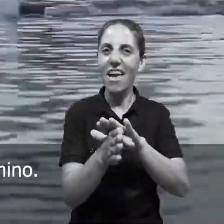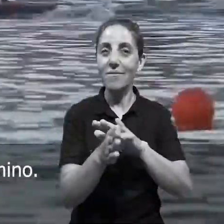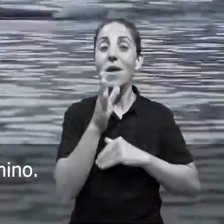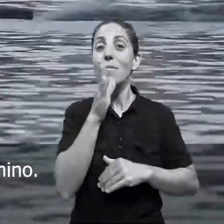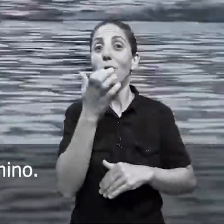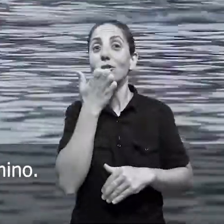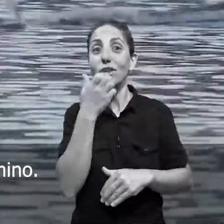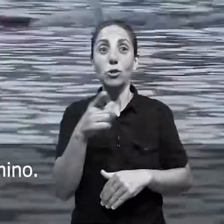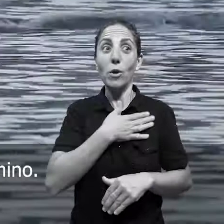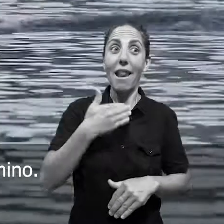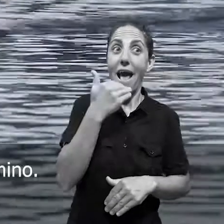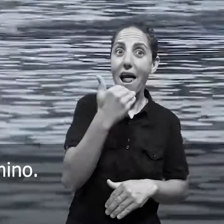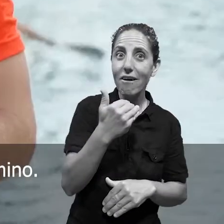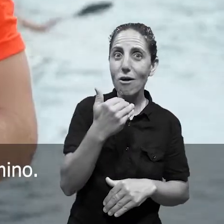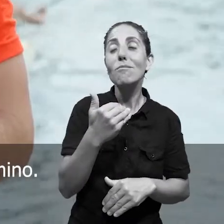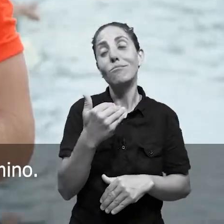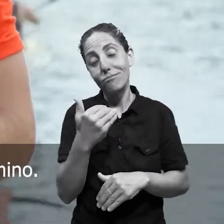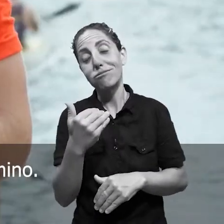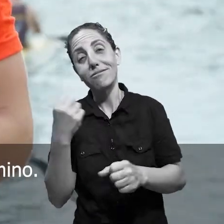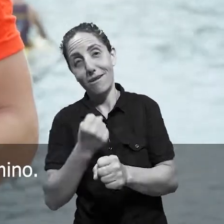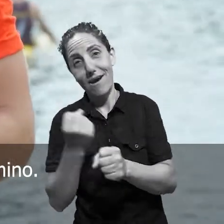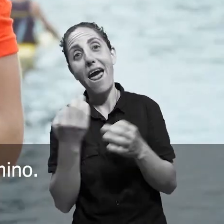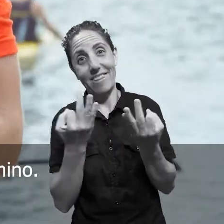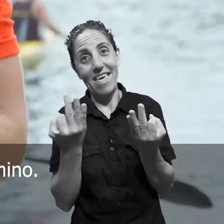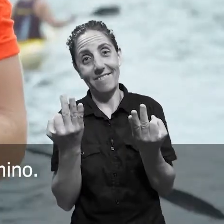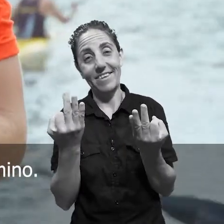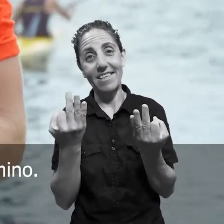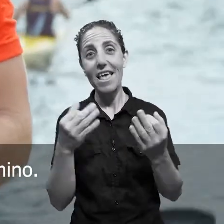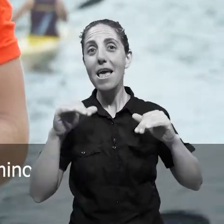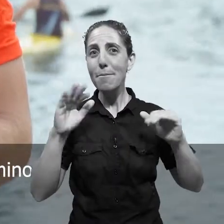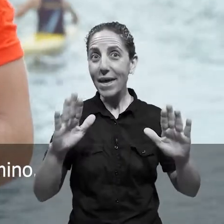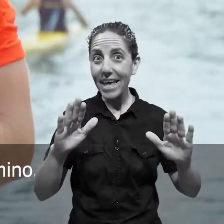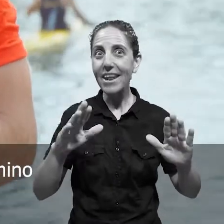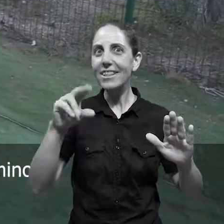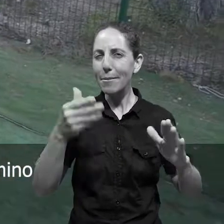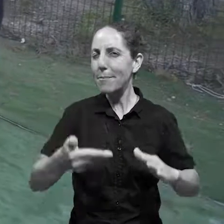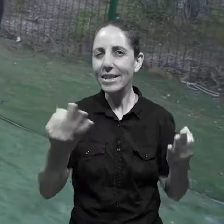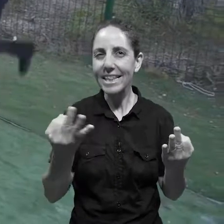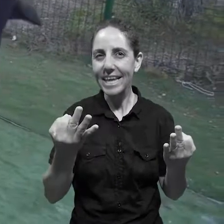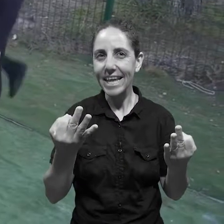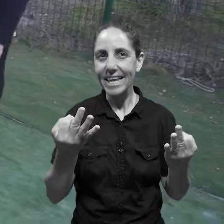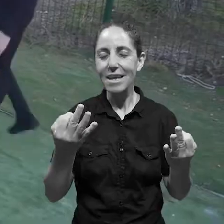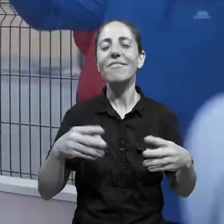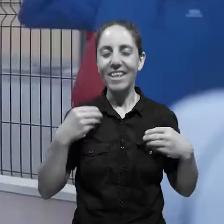final quien algo quiere, algo le cuesta, pero sobre todo disfrutar el camino.